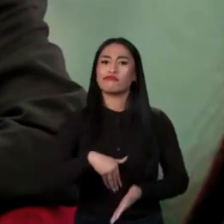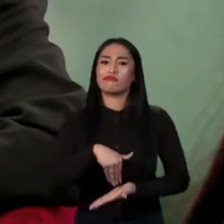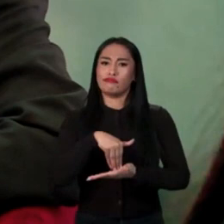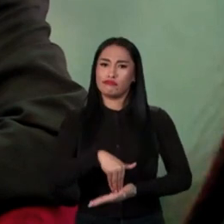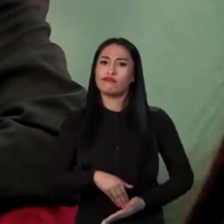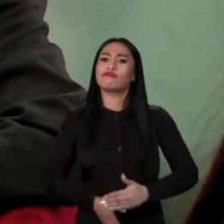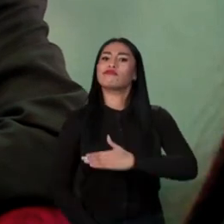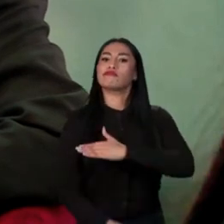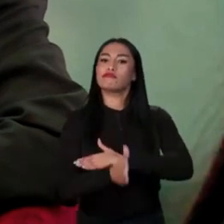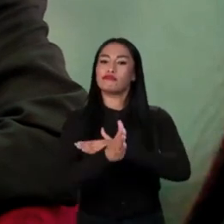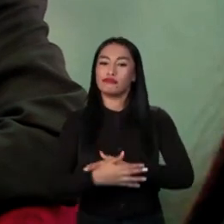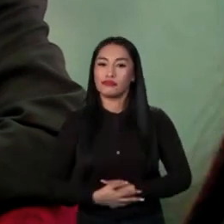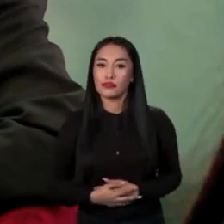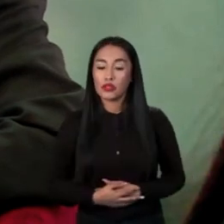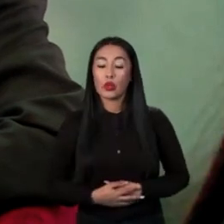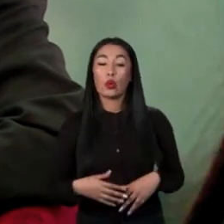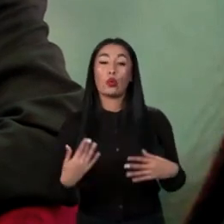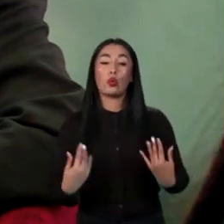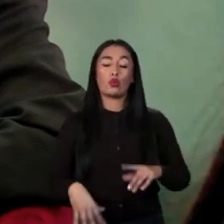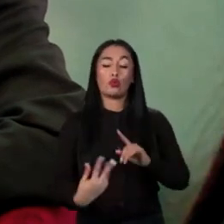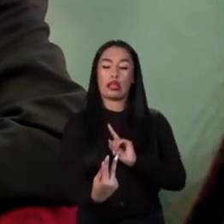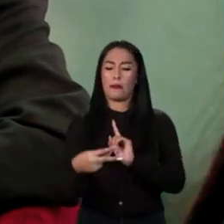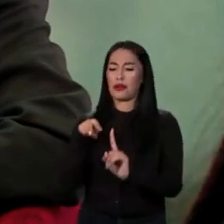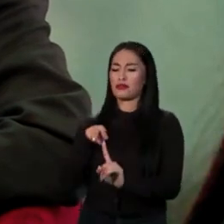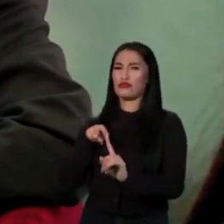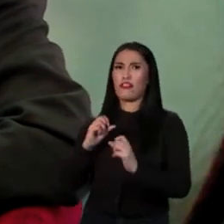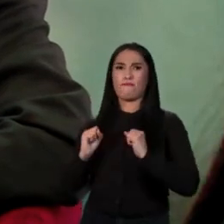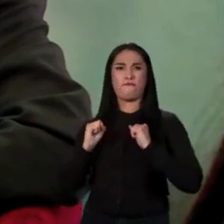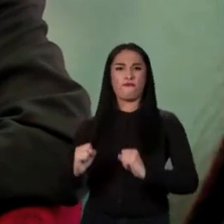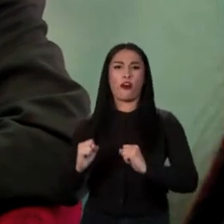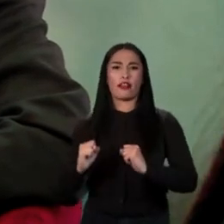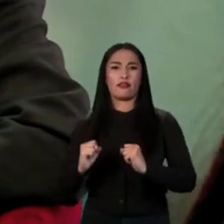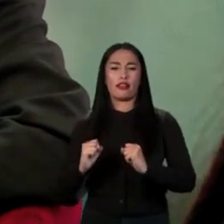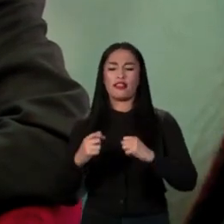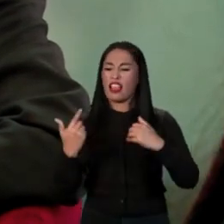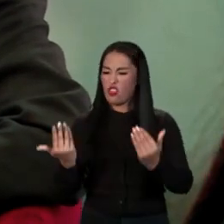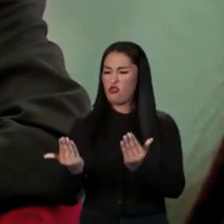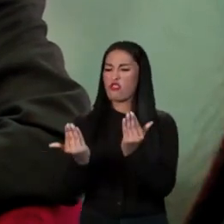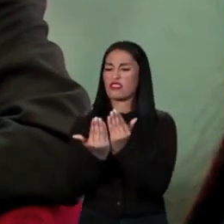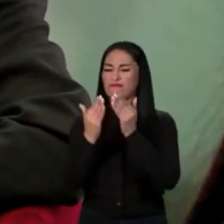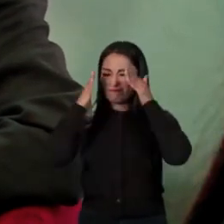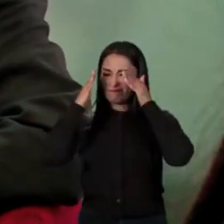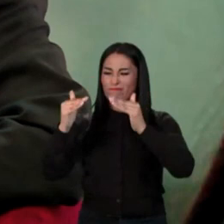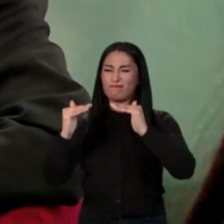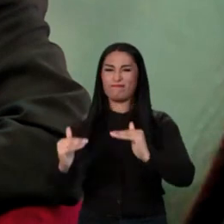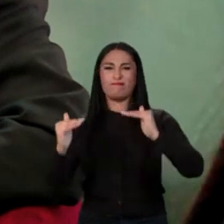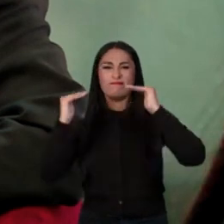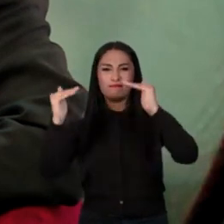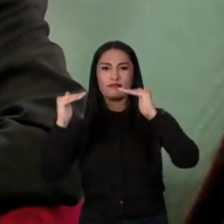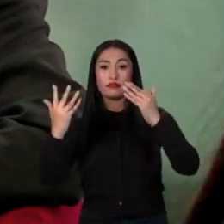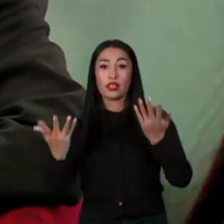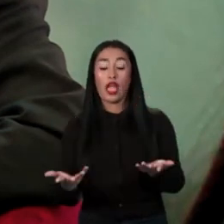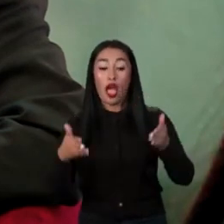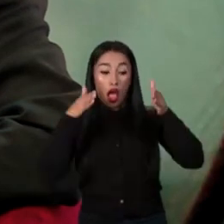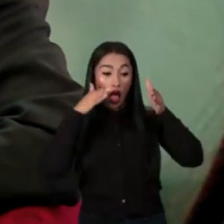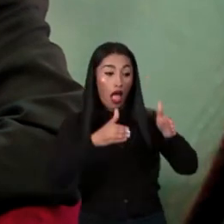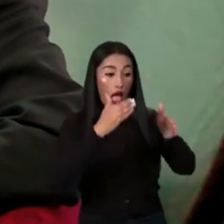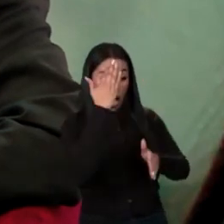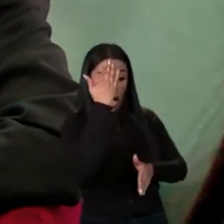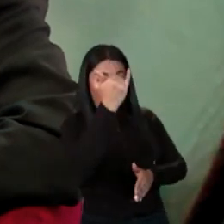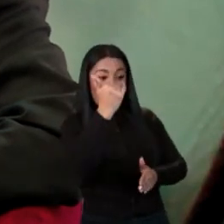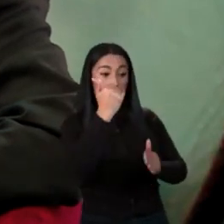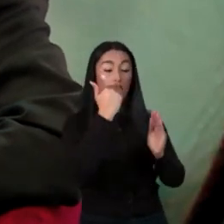mirada muy potente de que la innovación educativa no está solo referida a las actividades académicas, sino que necesita